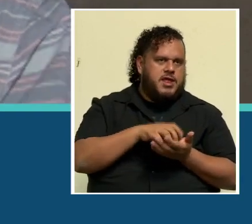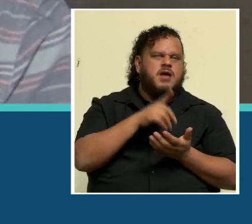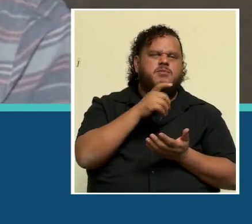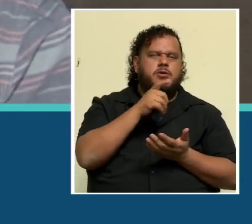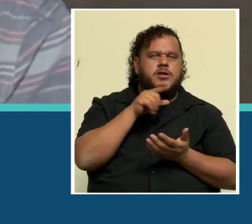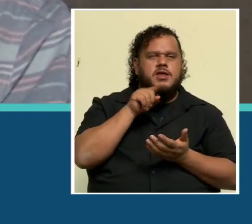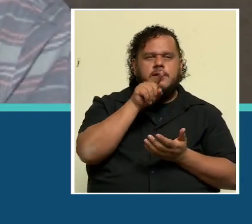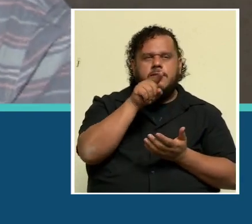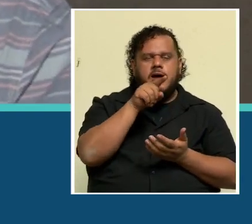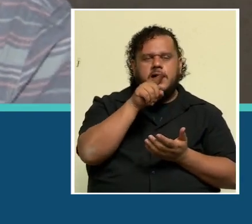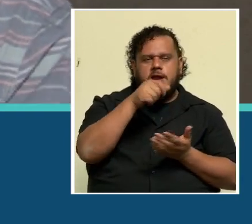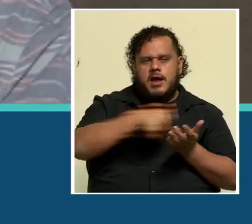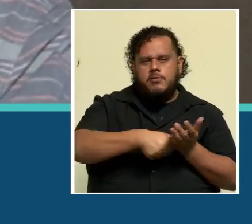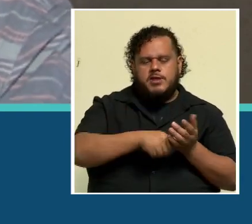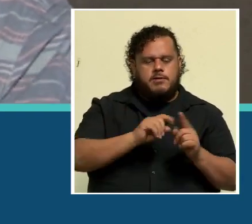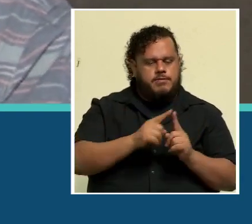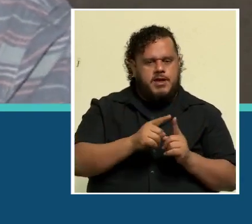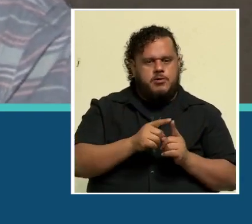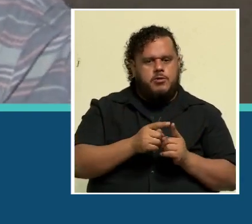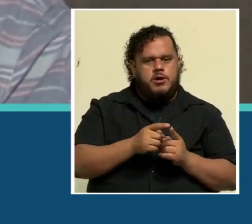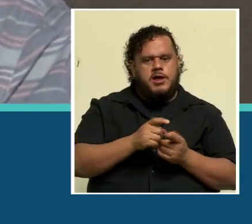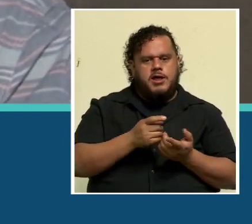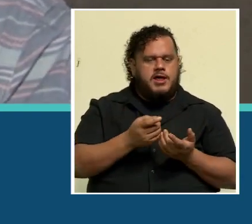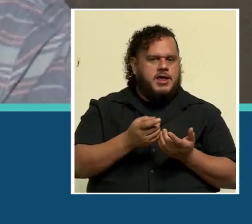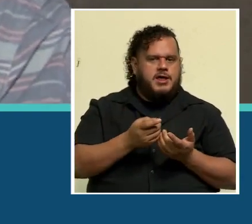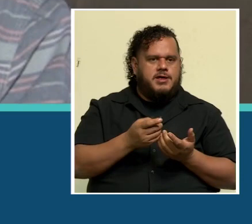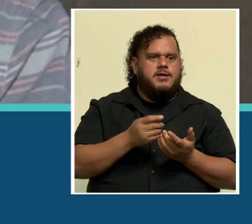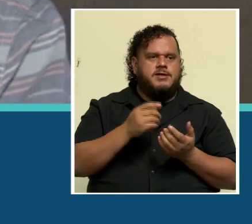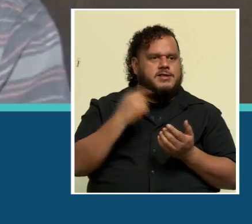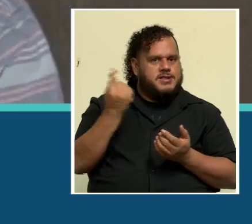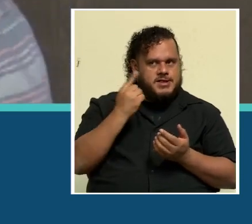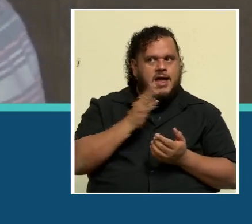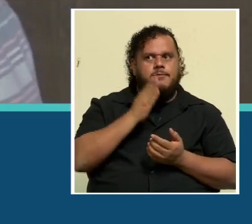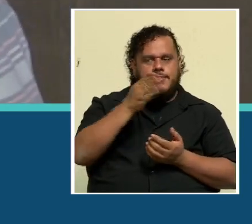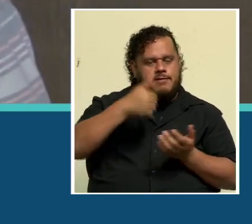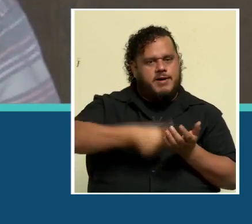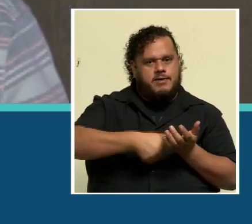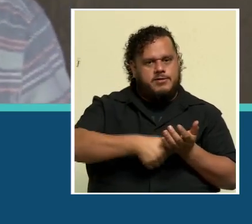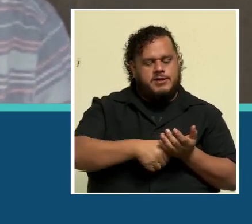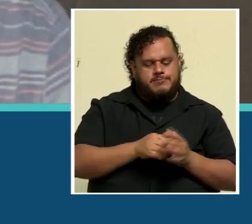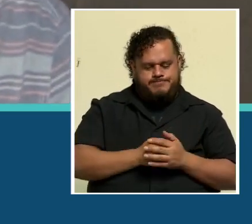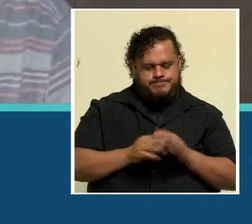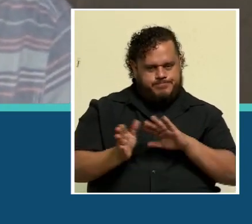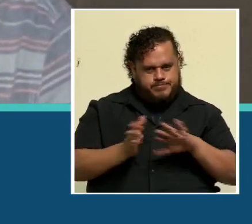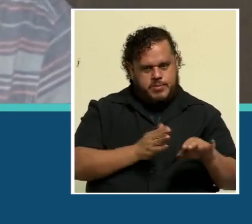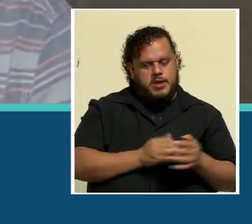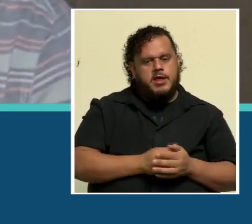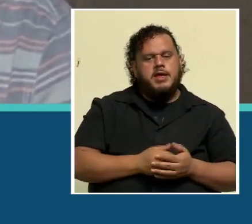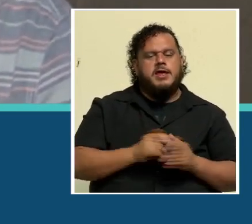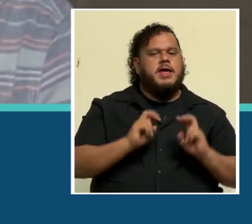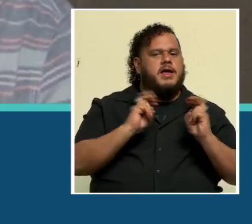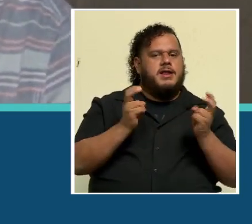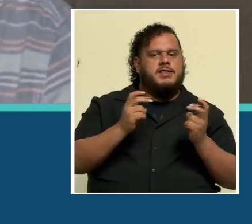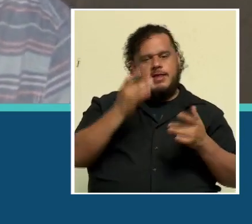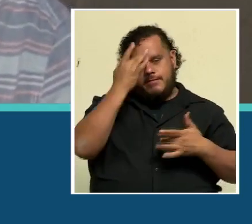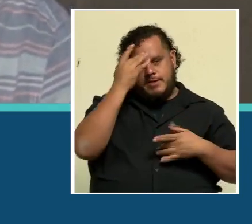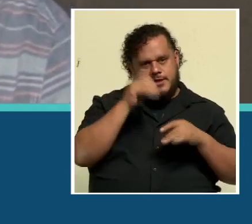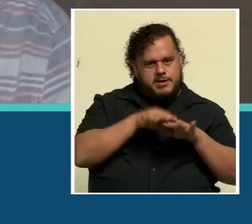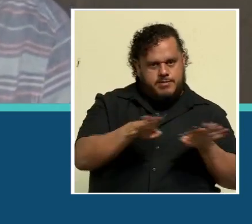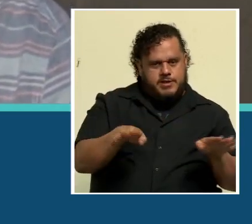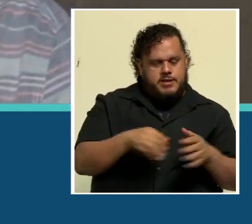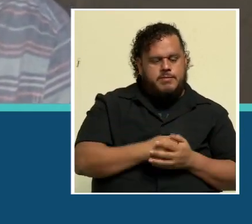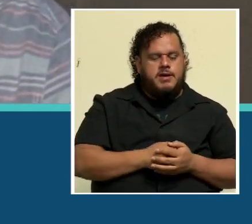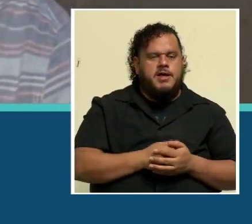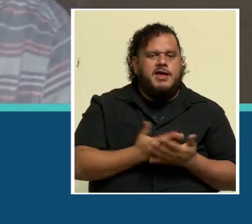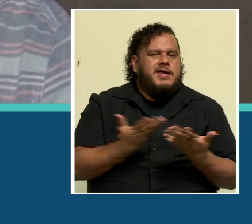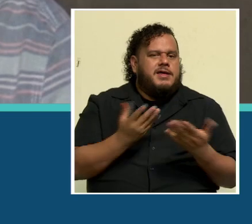pero le cuesta mucho no ir a votar. Y por otra parte está el tema de la pandemia, ¿verdad? ¿Qué